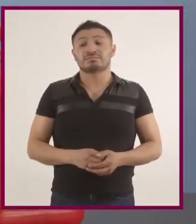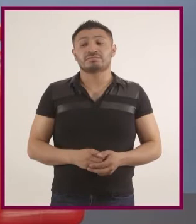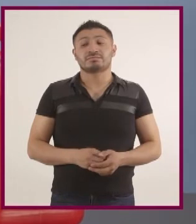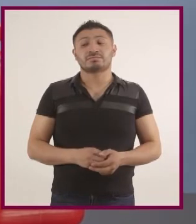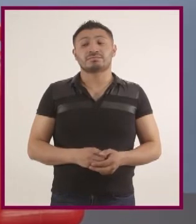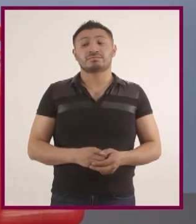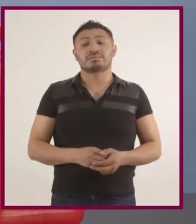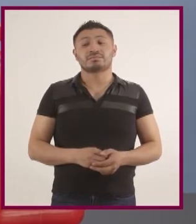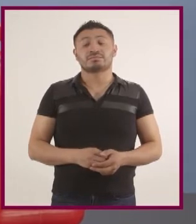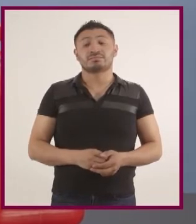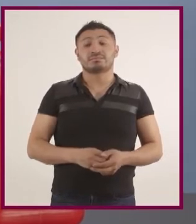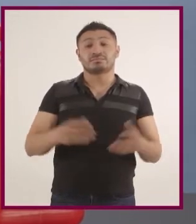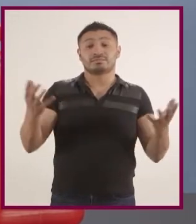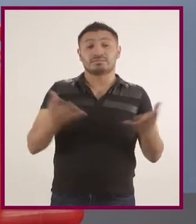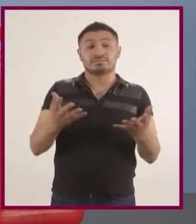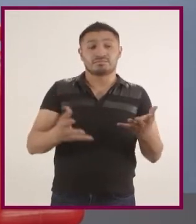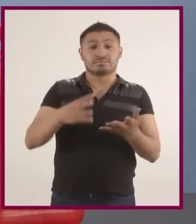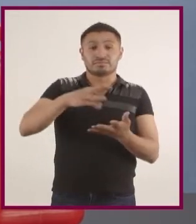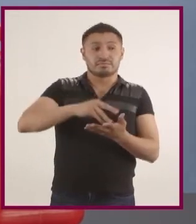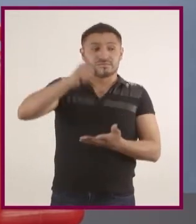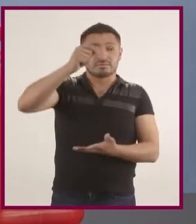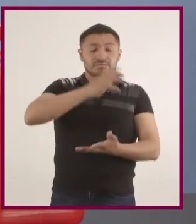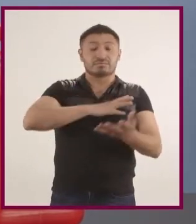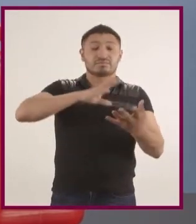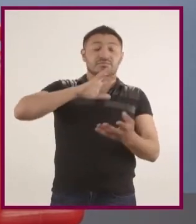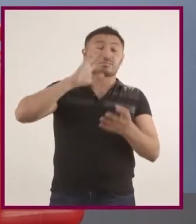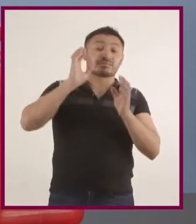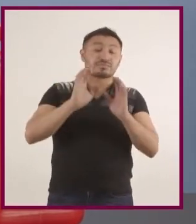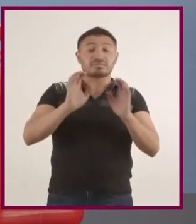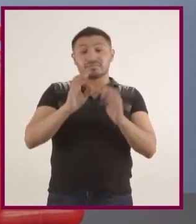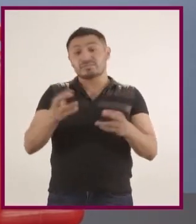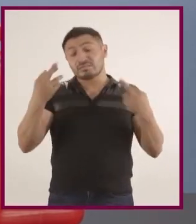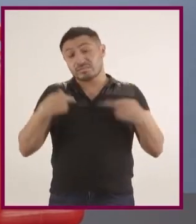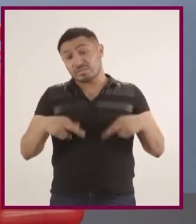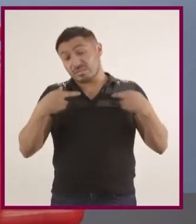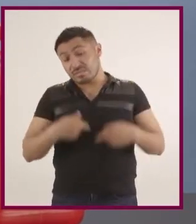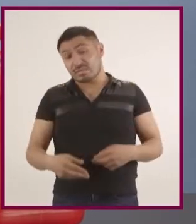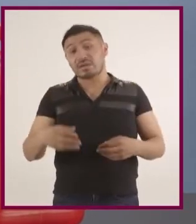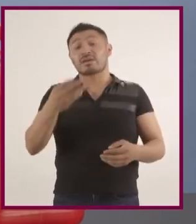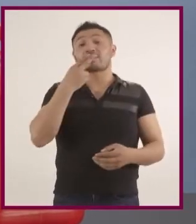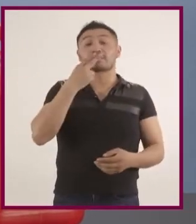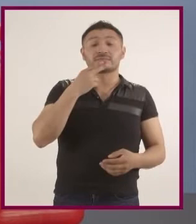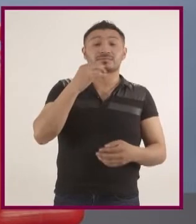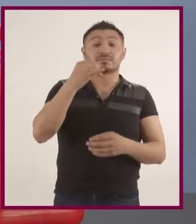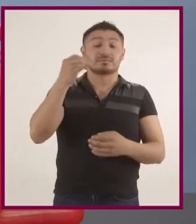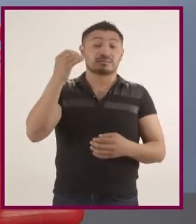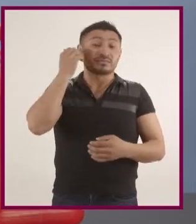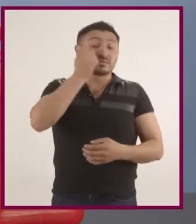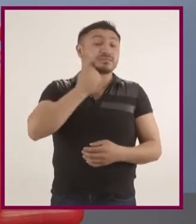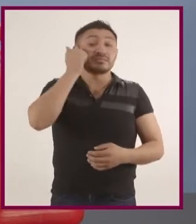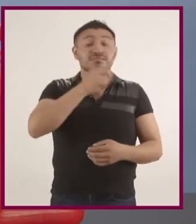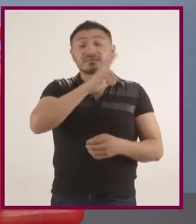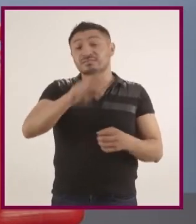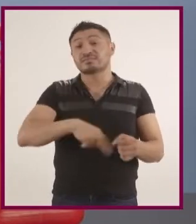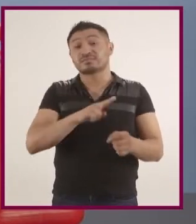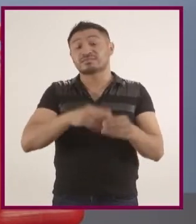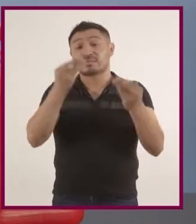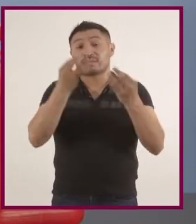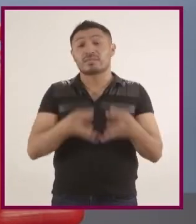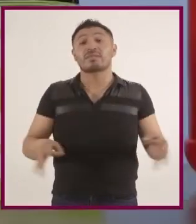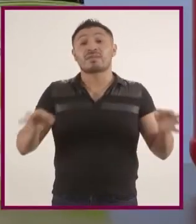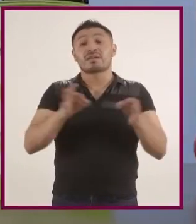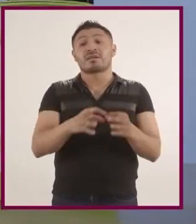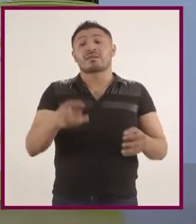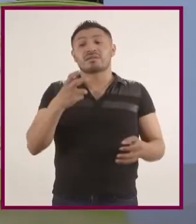para hacer nuestro detergente ecológico de para ropa vamos a emplear jabones naturales es muy importante que